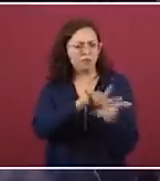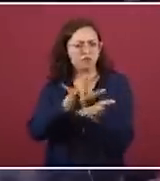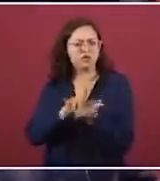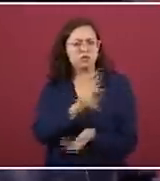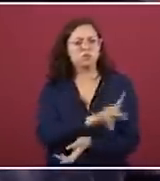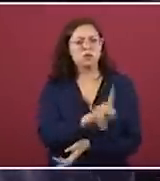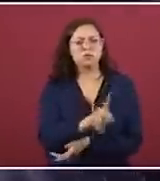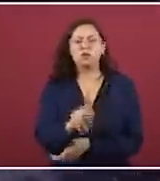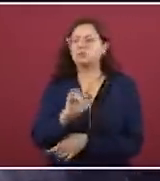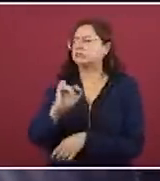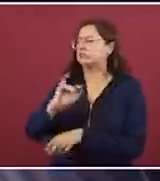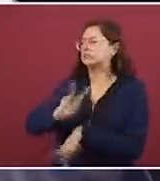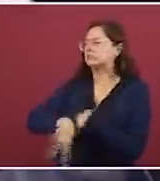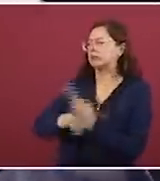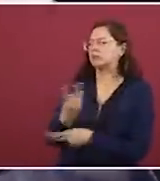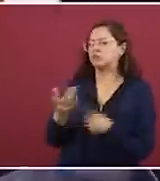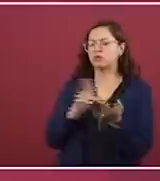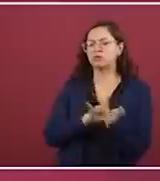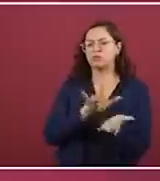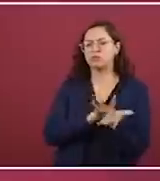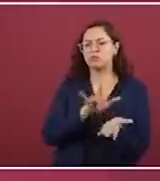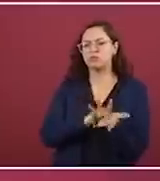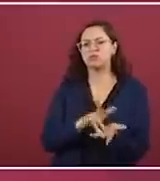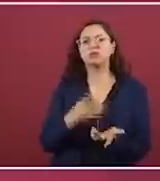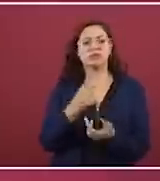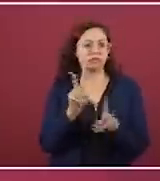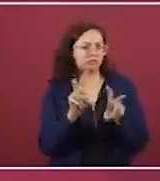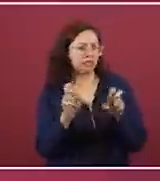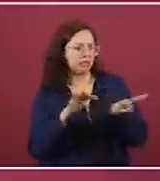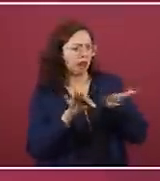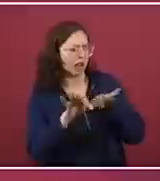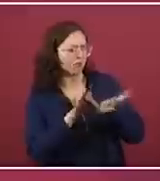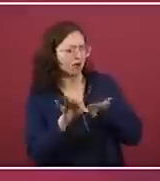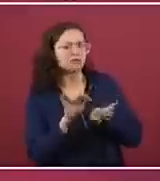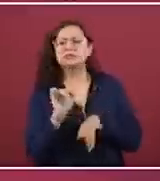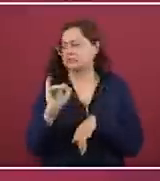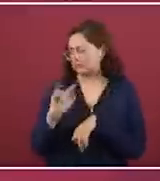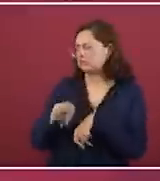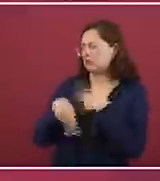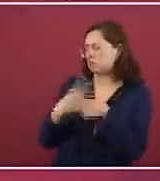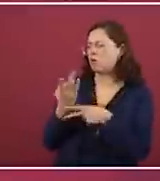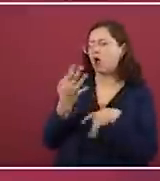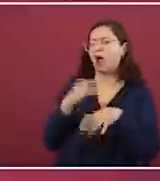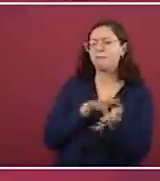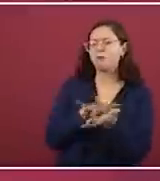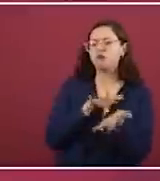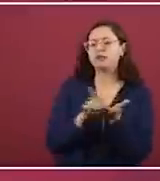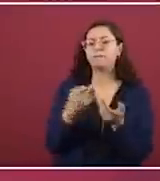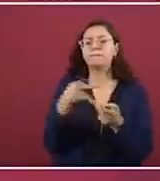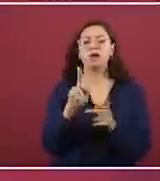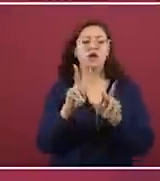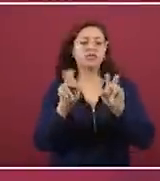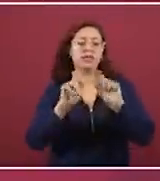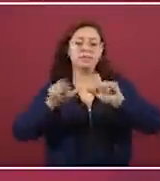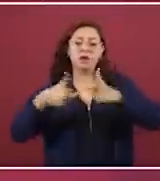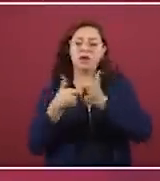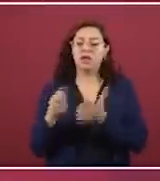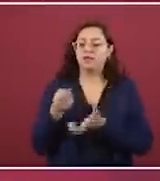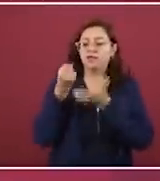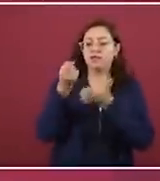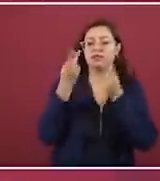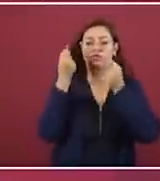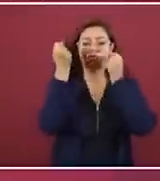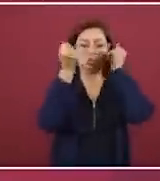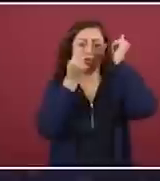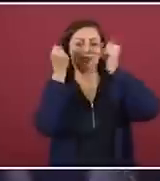Sí, vamos a apoyar. Zonas laborales, ¿no? Sí, vamos a apoyar. Pero lo del fondo al turismo, porque si esa es la segunda